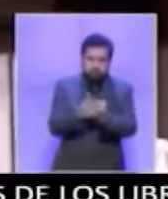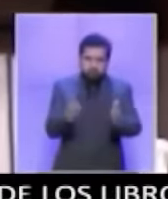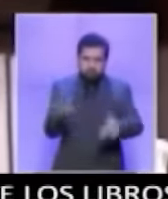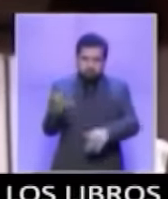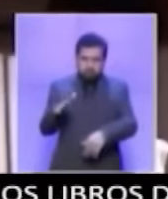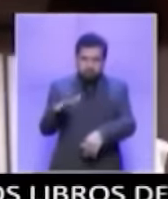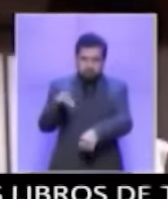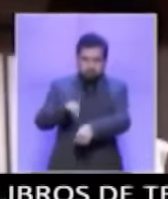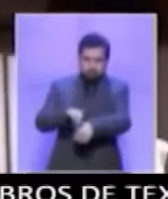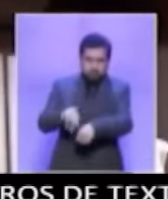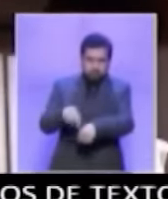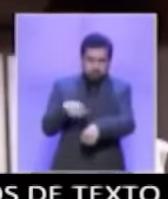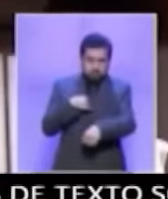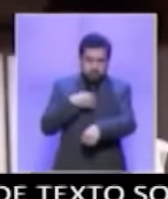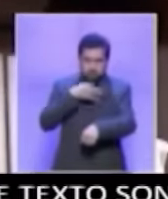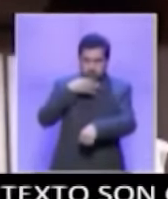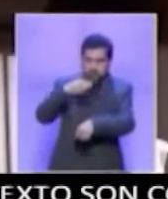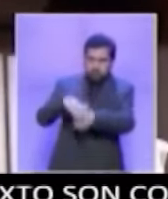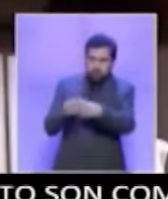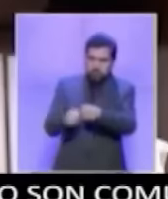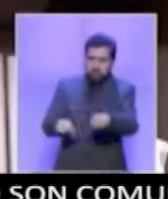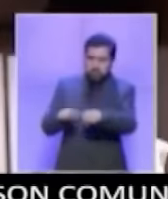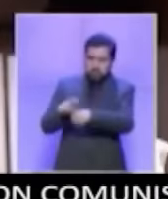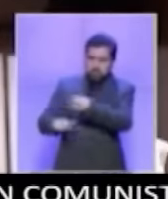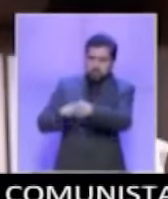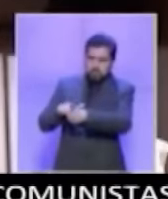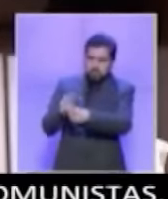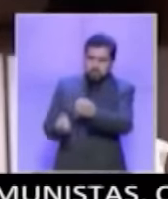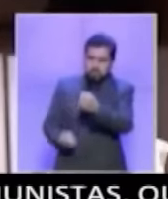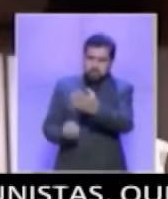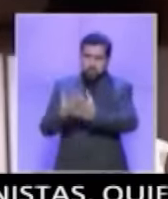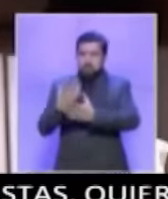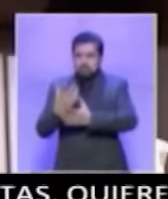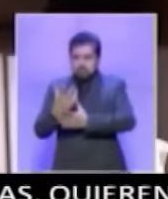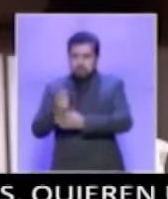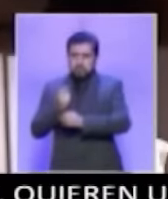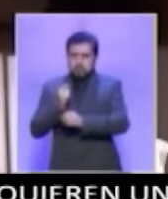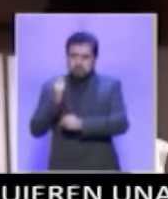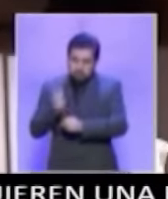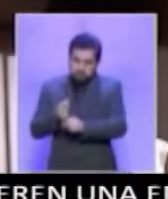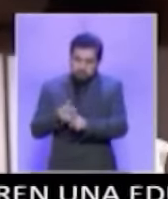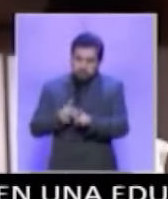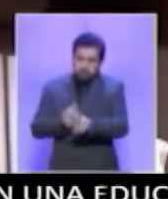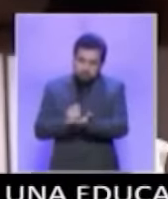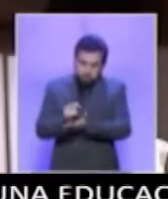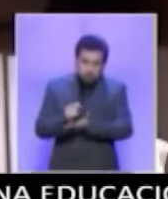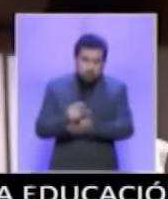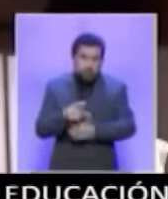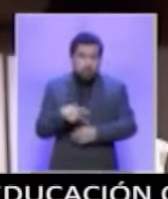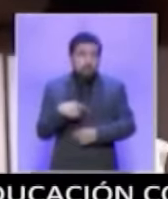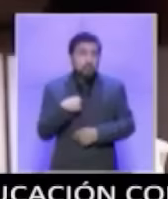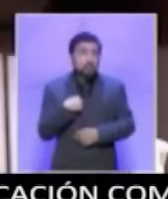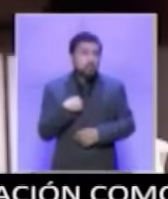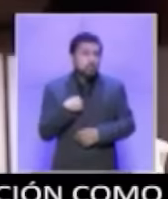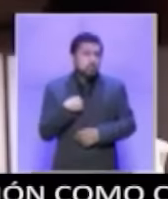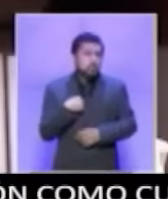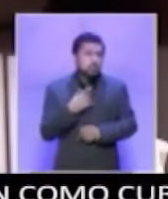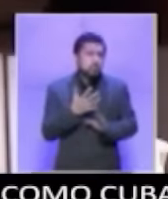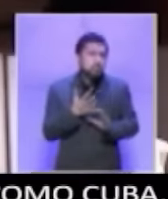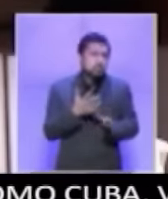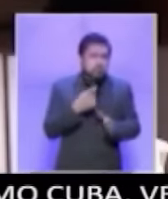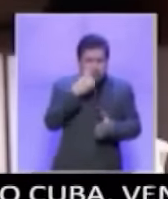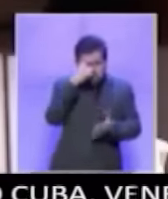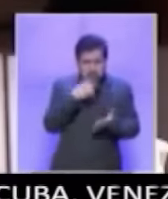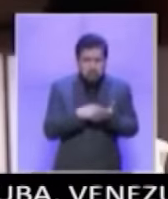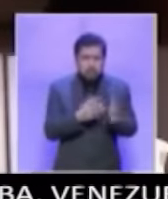magistradalora Pues a su consideración los lineamientos aprobados por el INE son incompatibles con la Constitución y